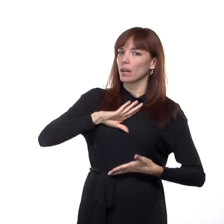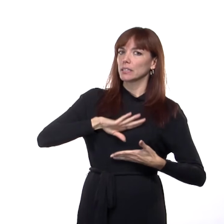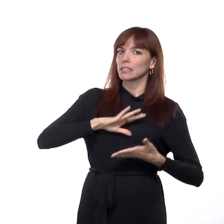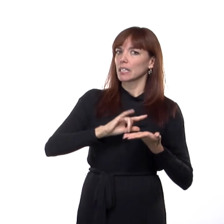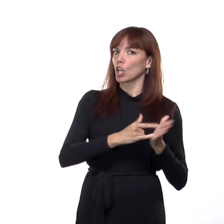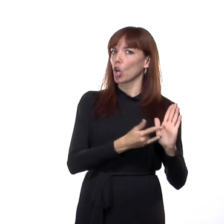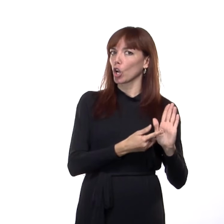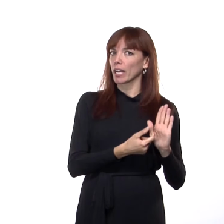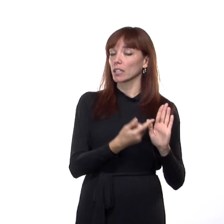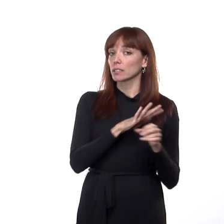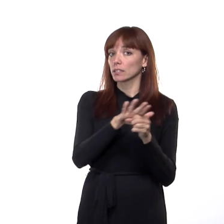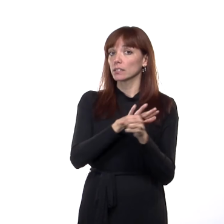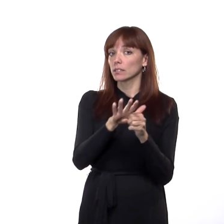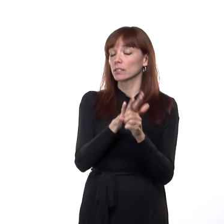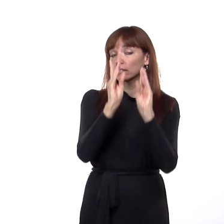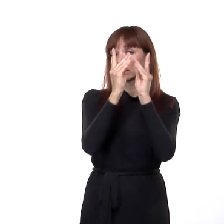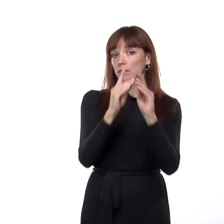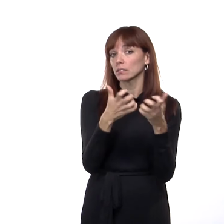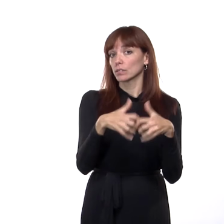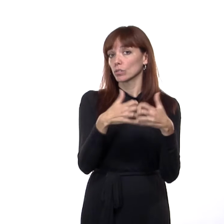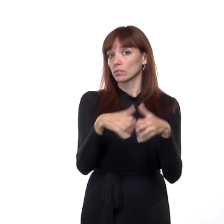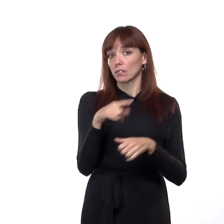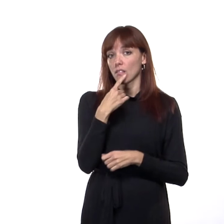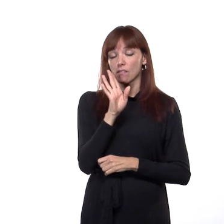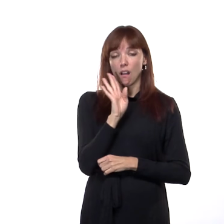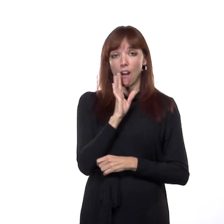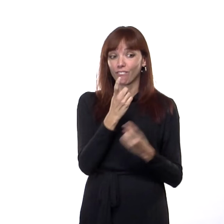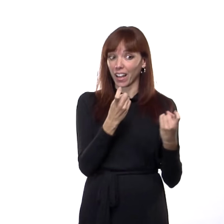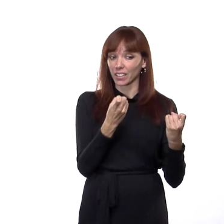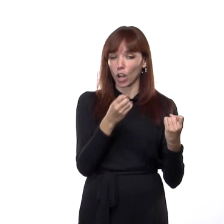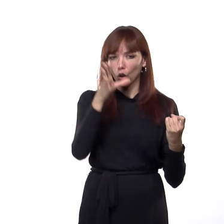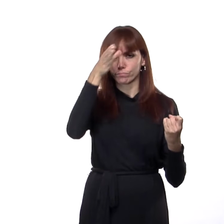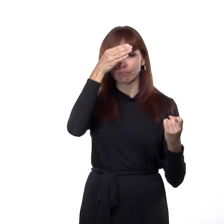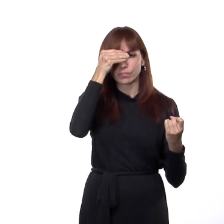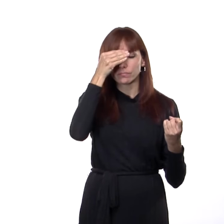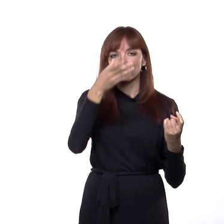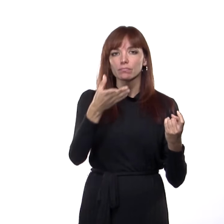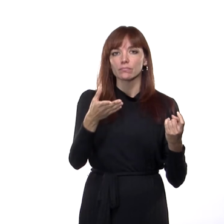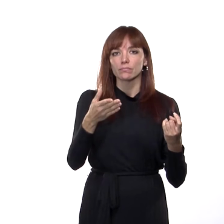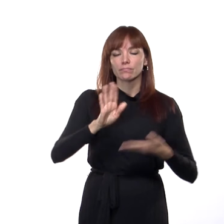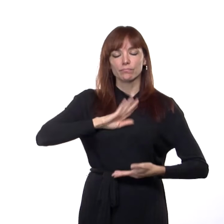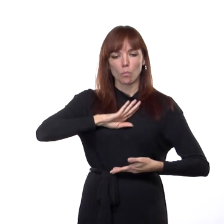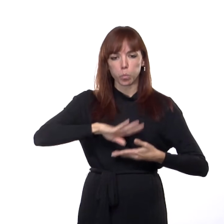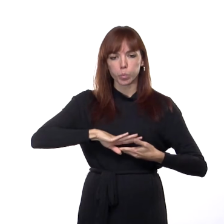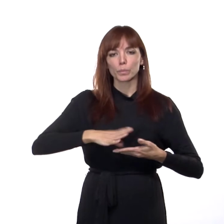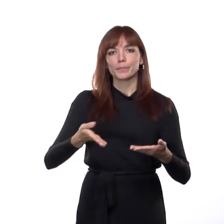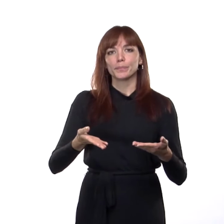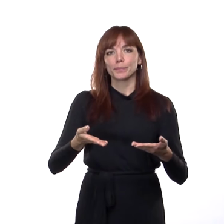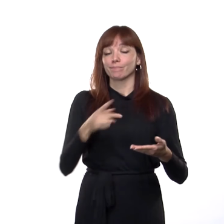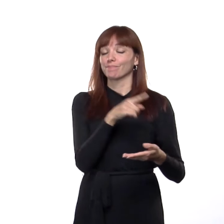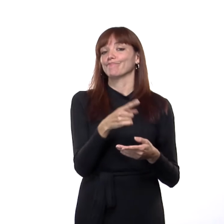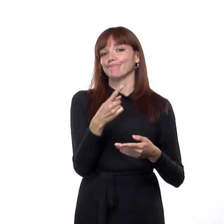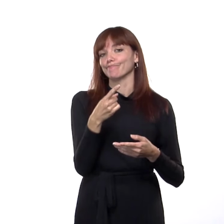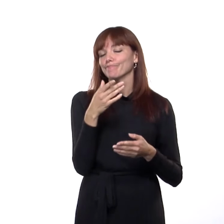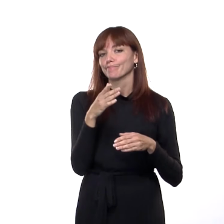tecnologías que en el ámbito de la digitalización industrial como comentabas la falta de conocimiento y capacitación para abordar la ciberseguridad serían